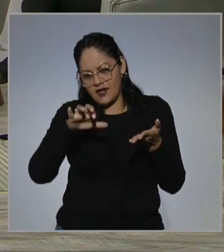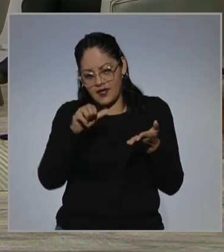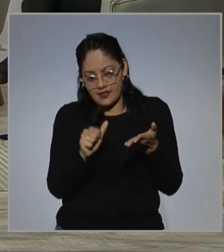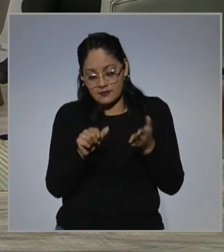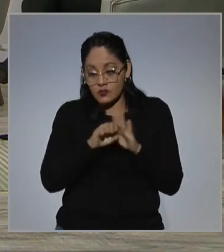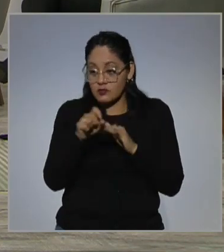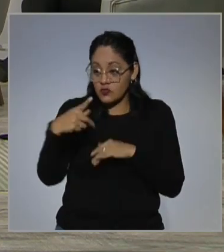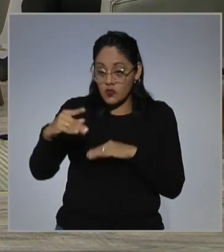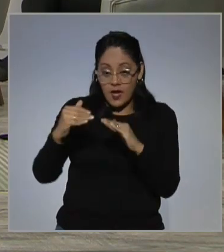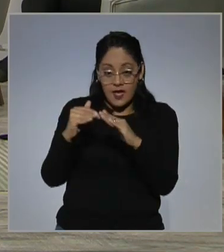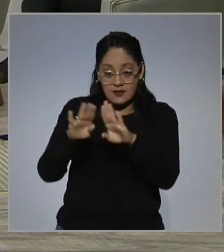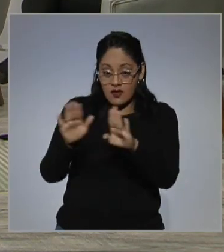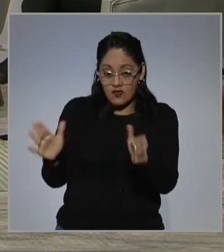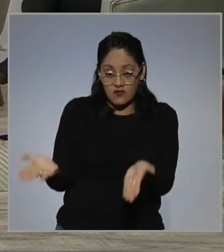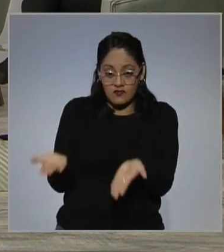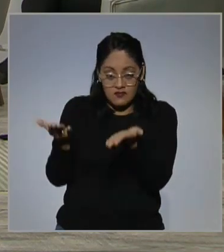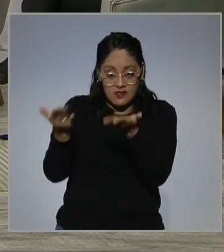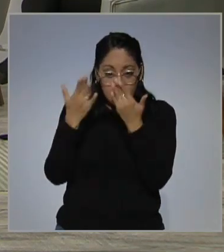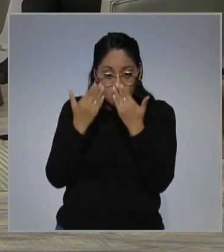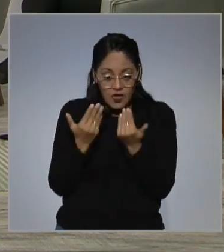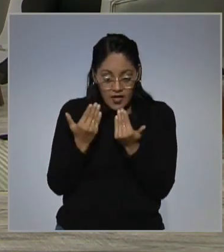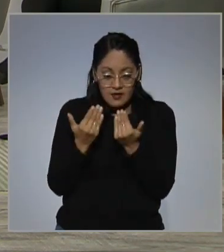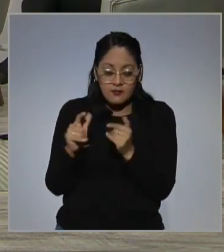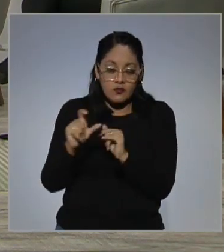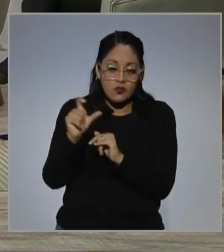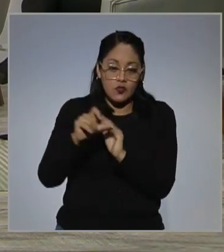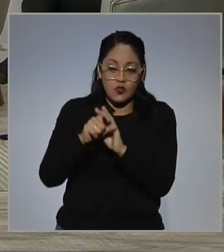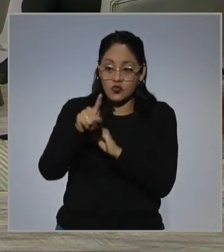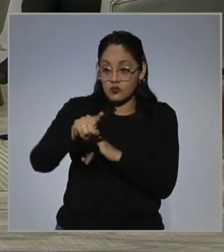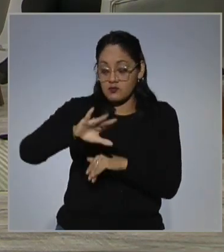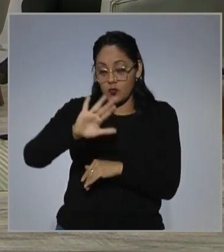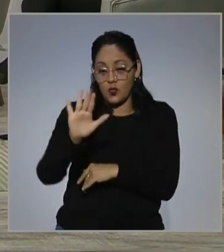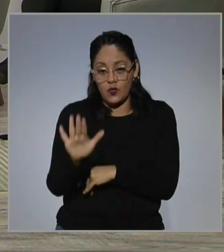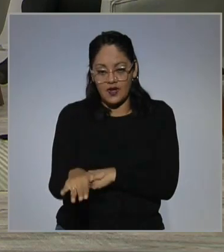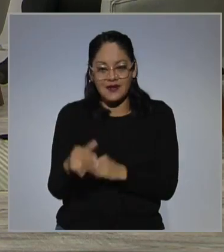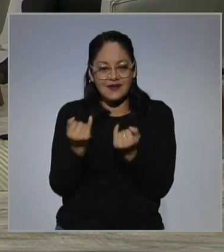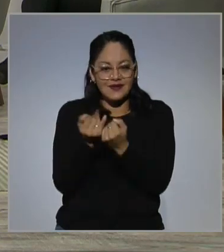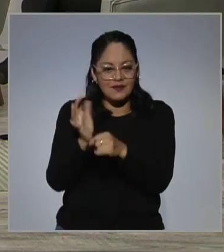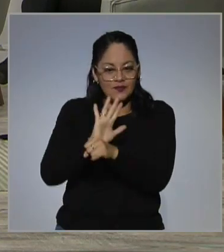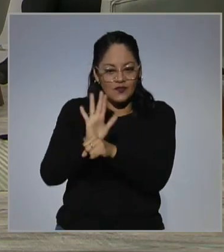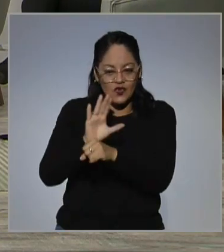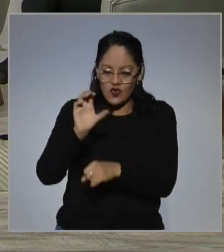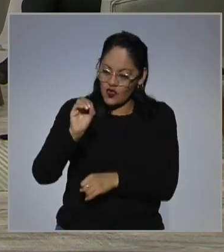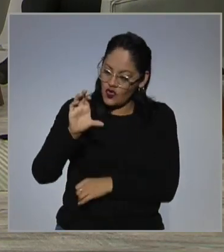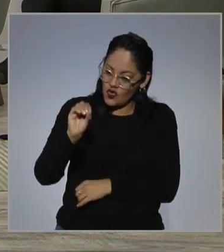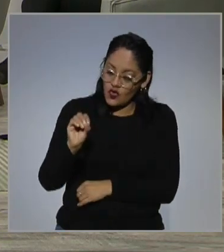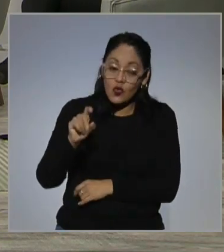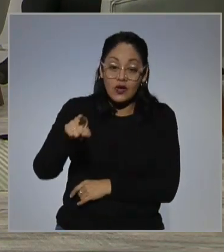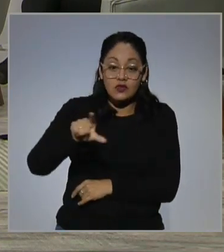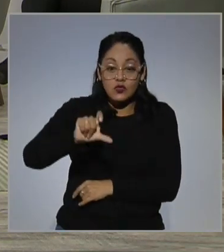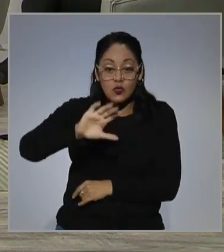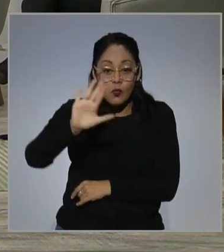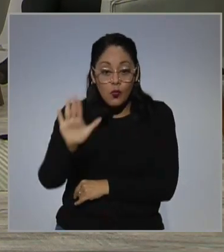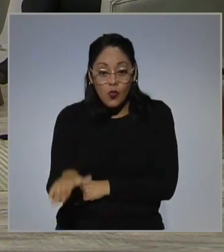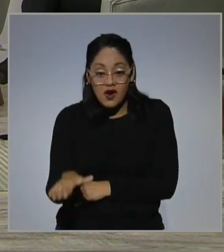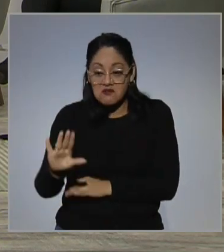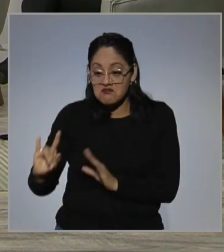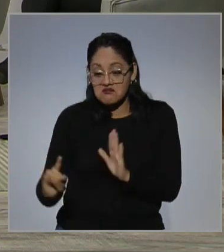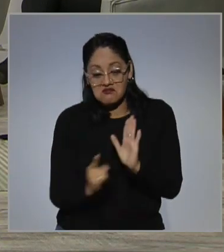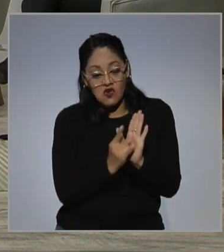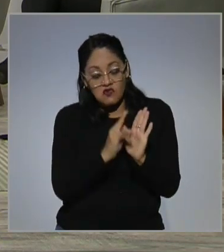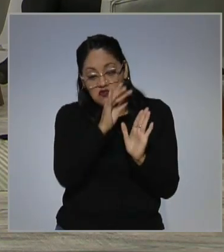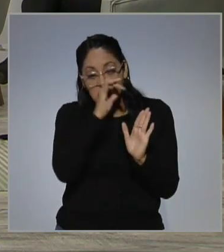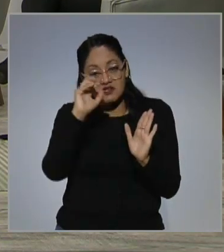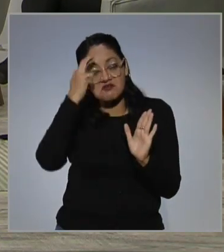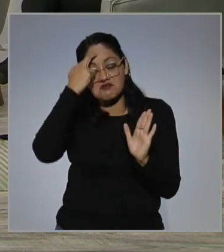en un hogar, pues difícilmente cuando tú partas, incluso lo retoman en la película de Coco, cuando tú partas alguien te va a recordar.